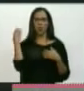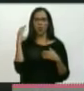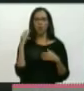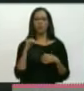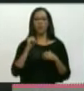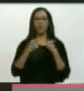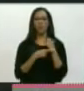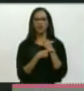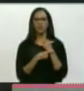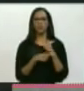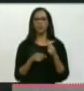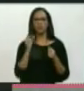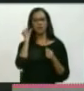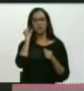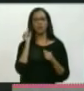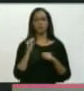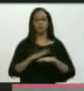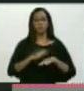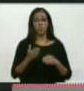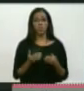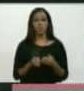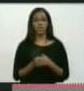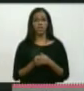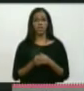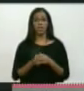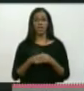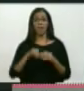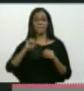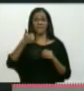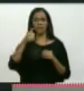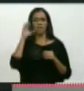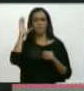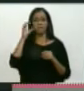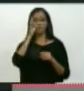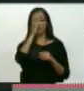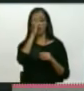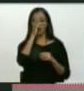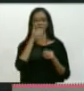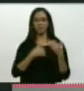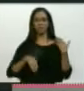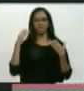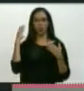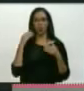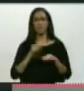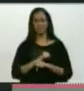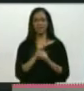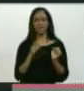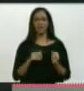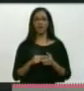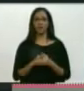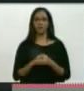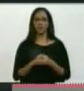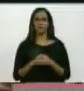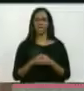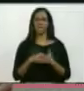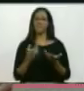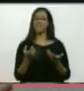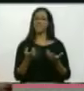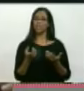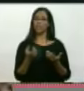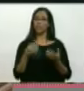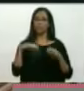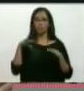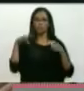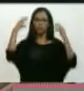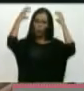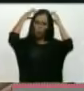Guaidó y con Aída Merlano, porque la mayoría del país se está burlando de Duque. Obviamente esto es un oso a nivel mundial porque ¿cómo va